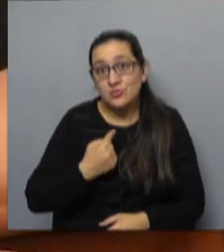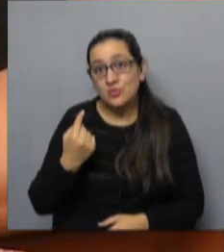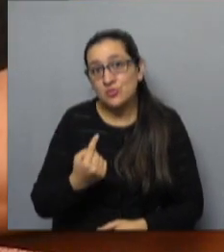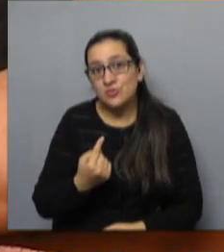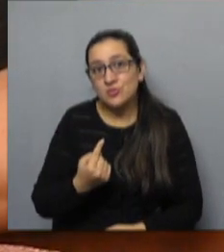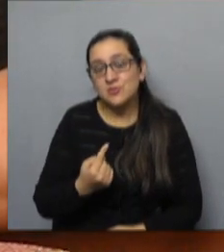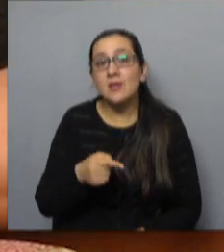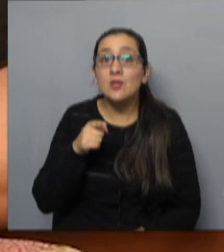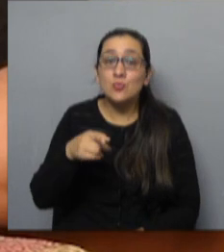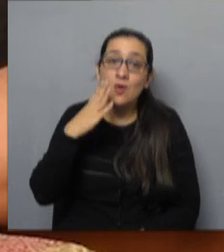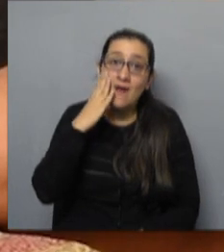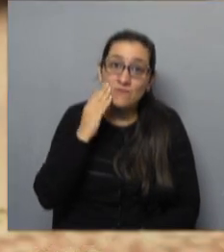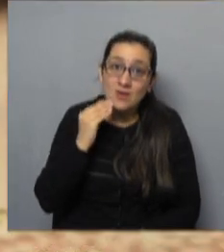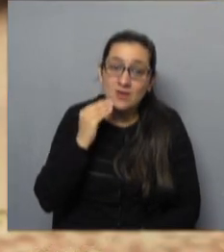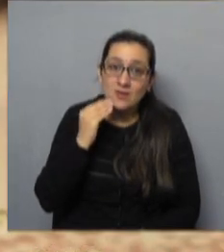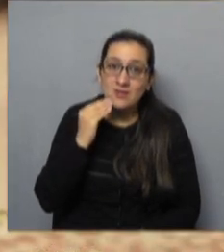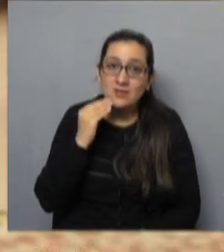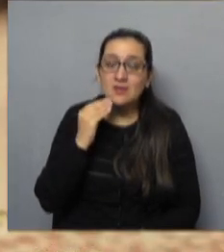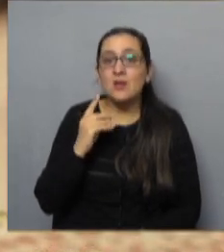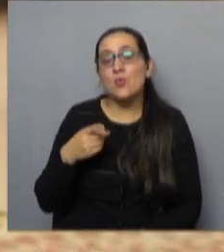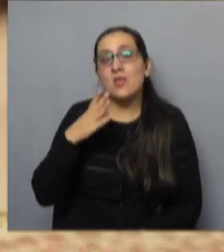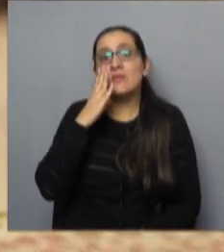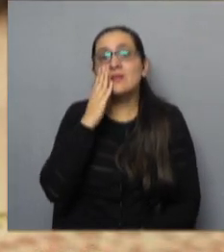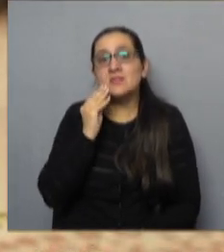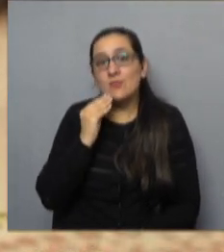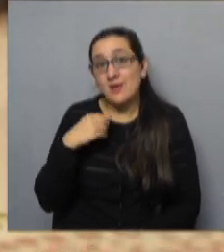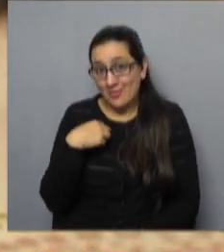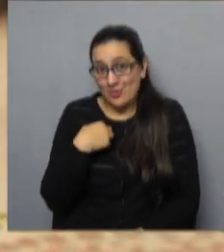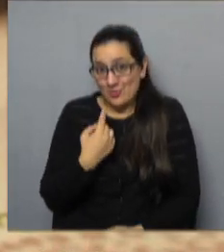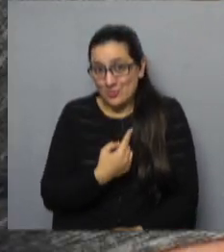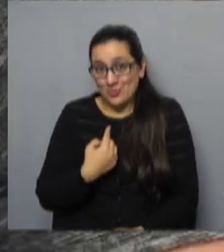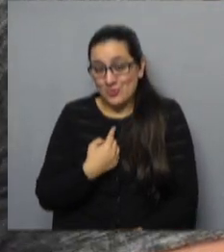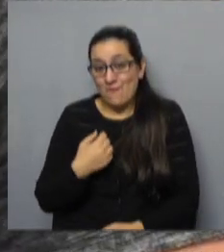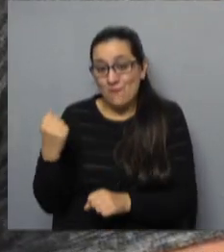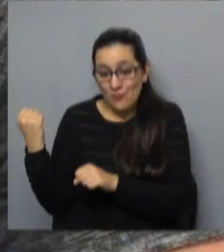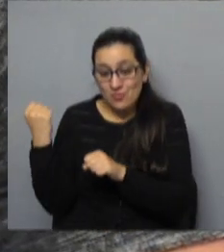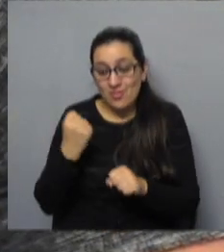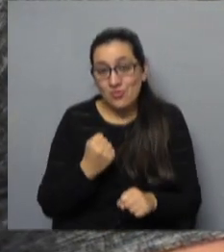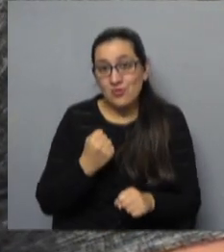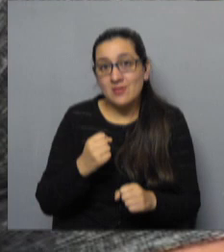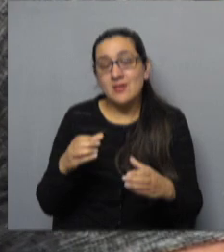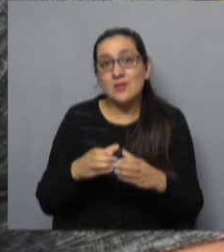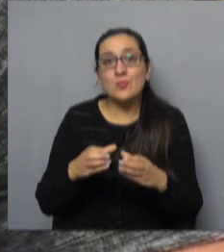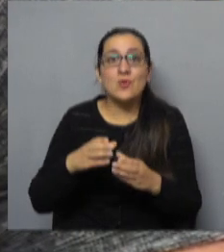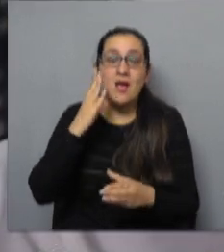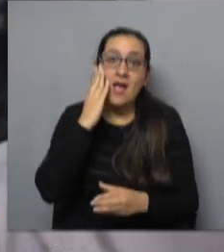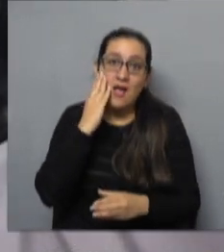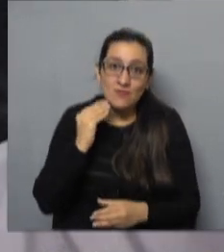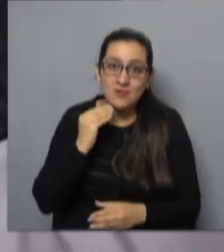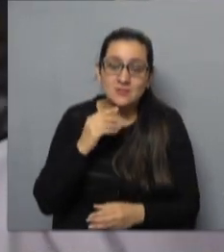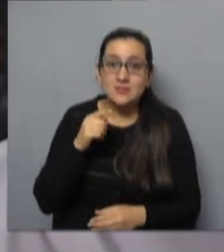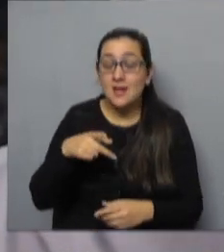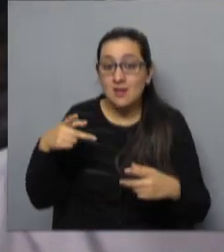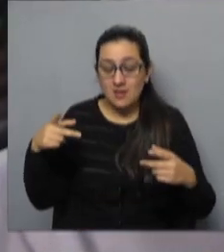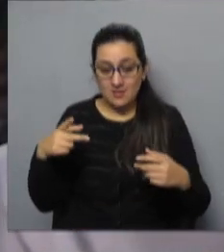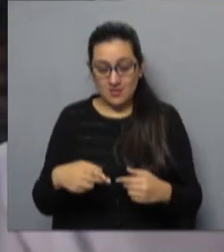Dice, y tu abuela, una de las abuelas nuestras, fundadora de abuelas. Y él